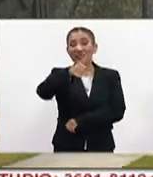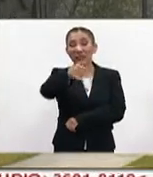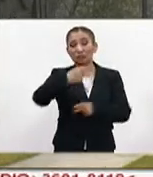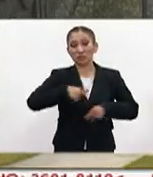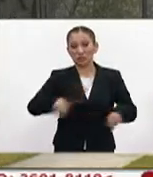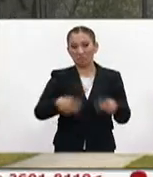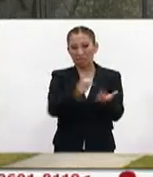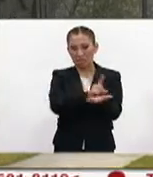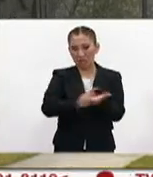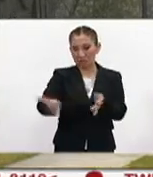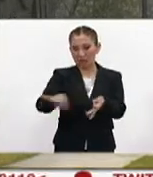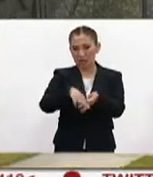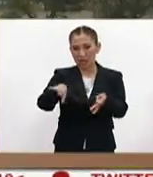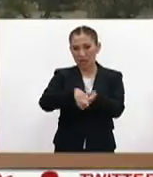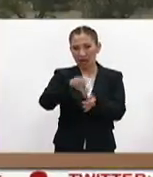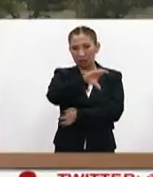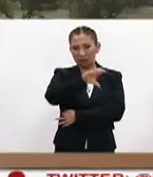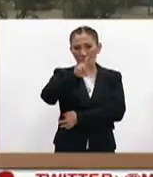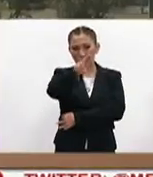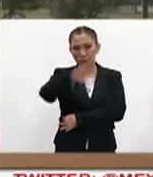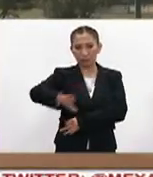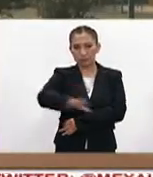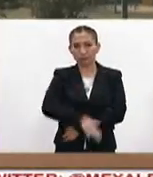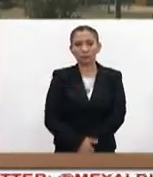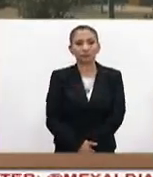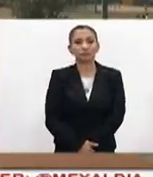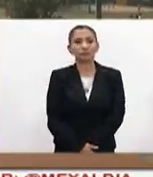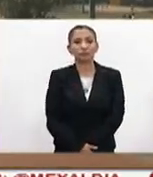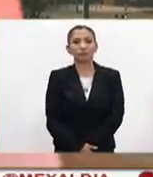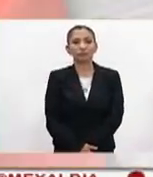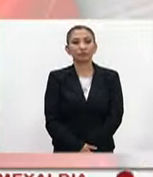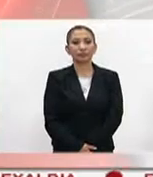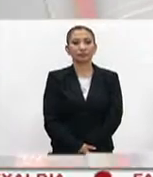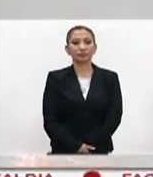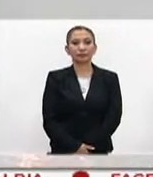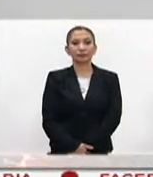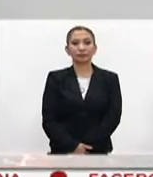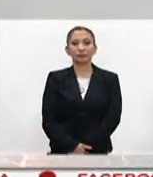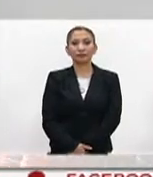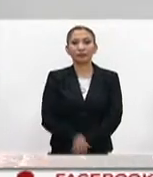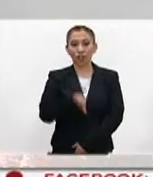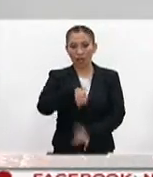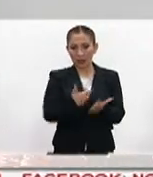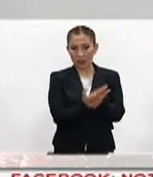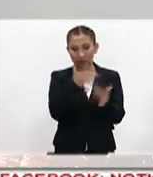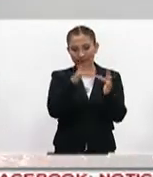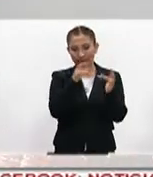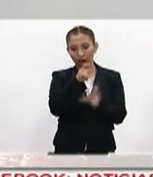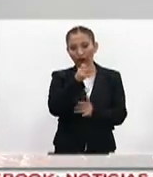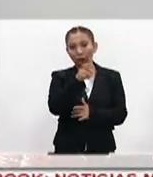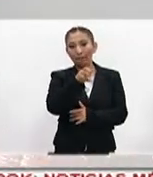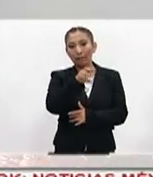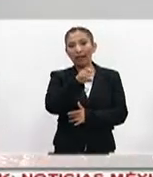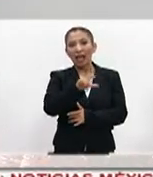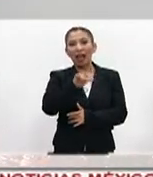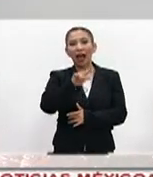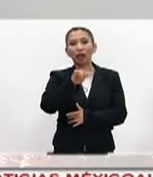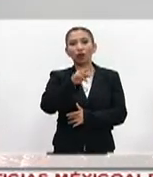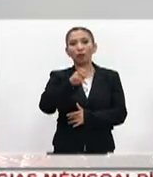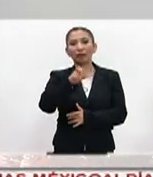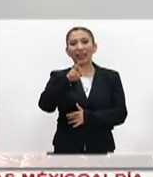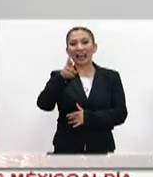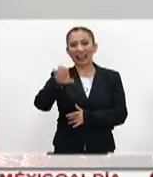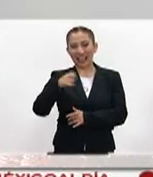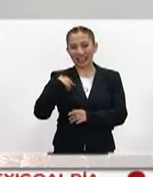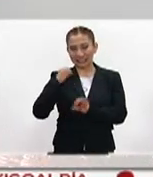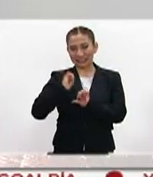156 narcomenudistas en las inmediaciones de Ciudad Universitaria. Esta mañana, el doctor Miguel Alcubierre Moya,